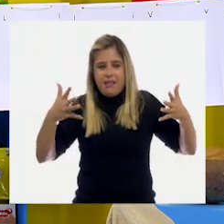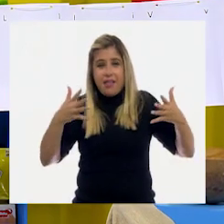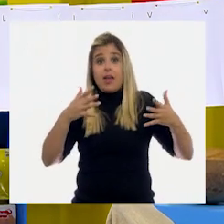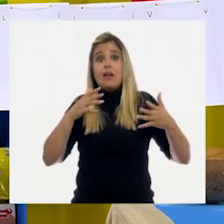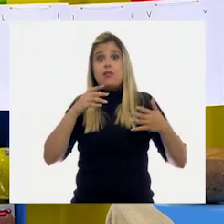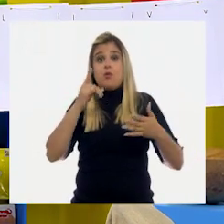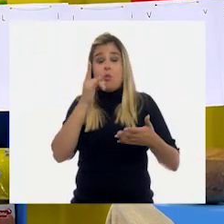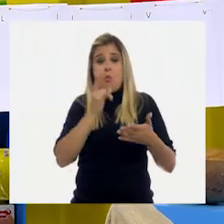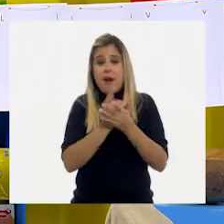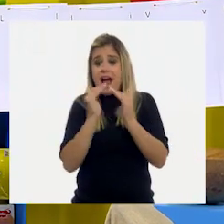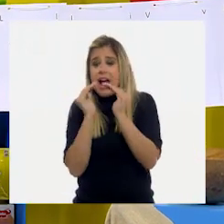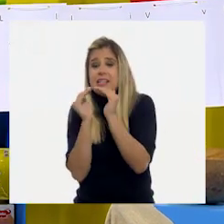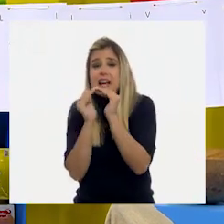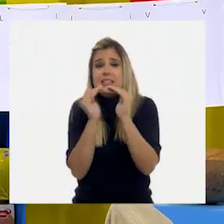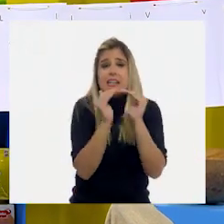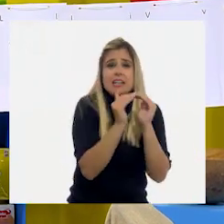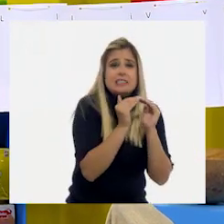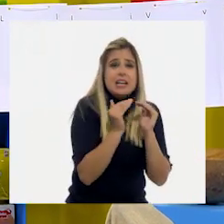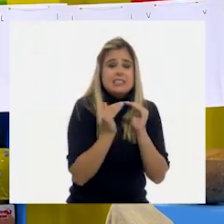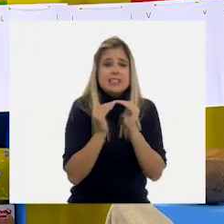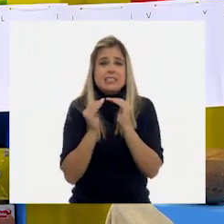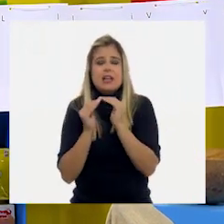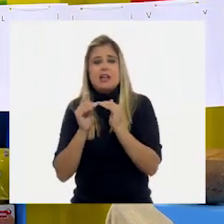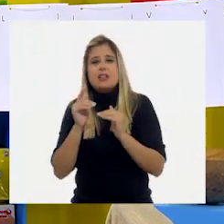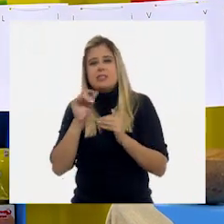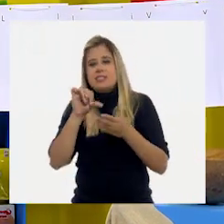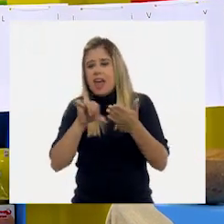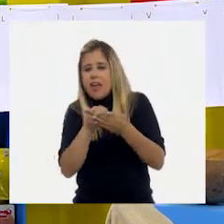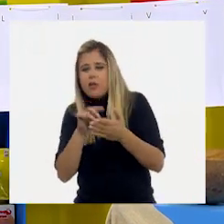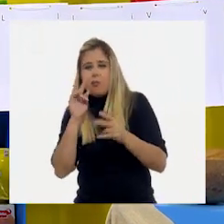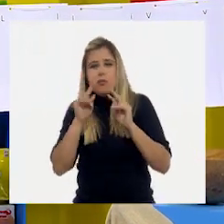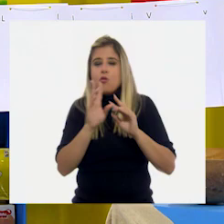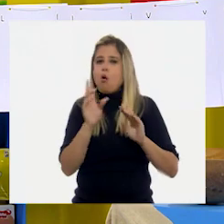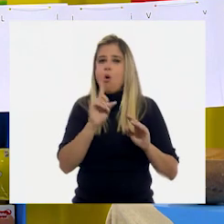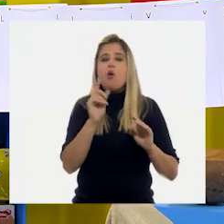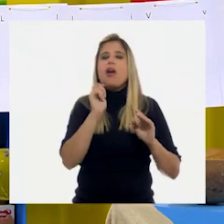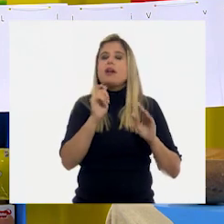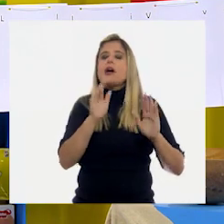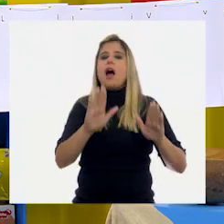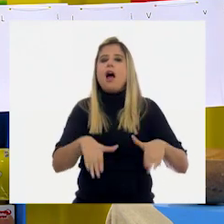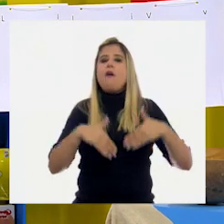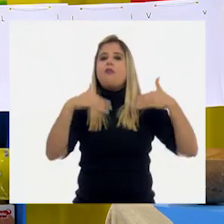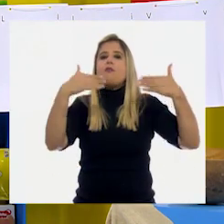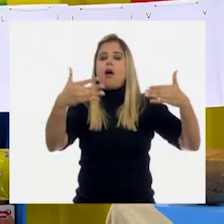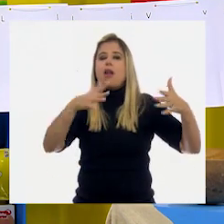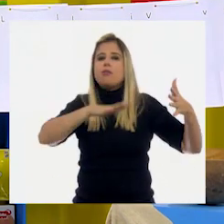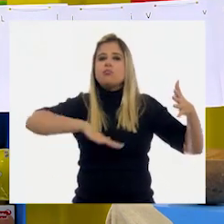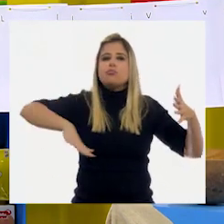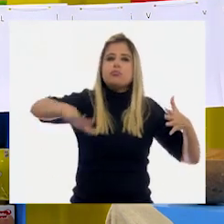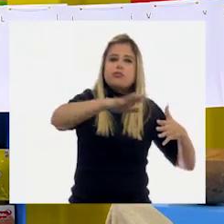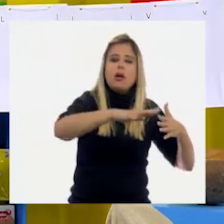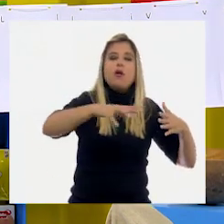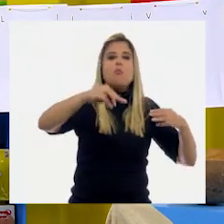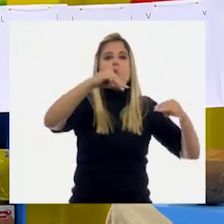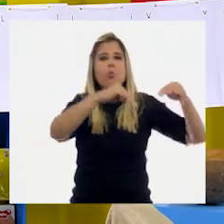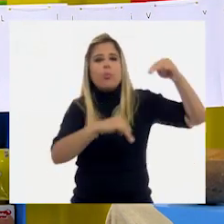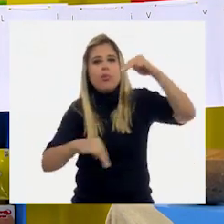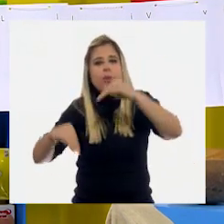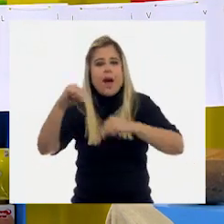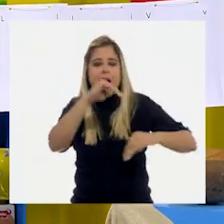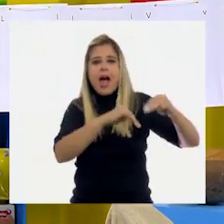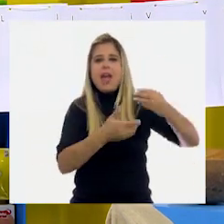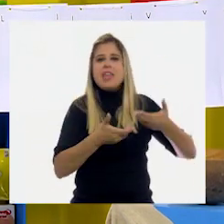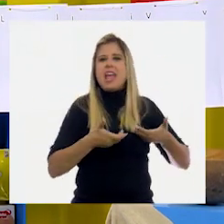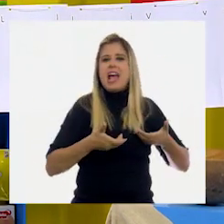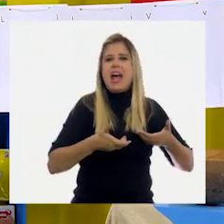eran las casitas que estaban en el centro del pueblo, sino también tenía uh-huh. referencia a las montañas, a los